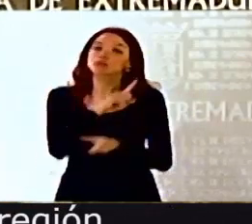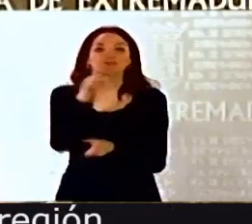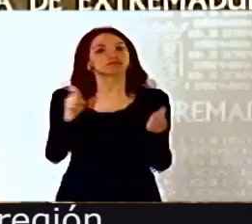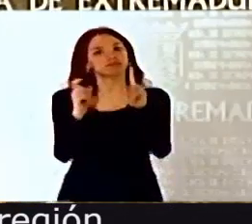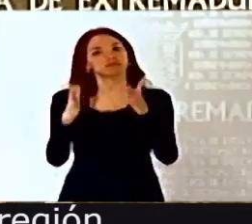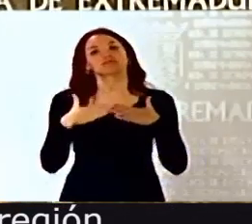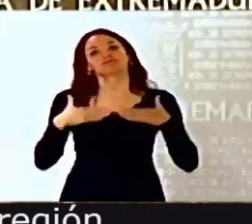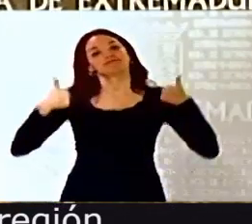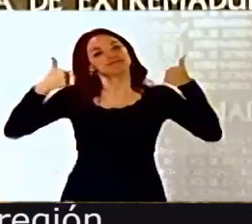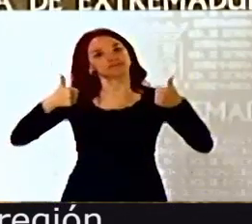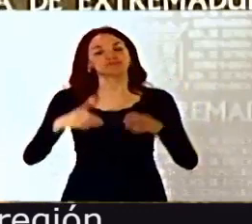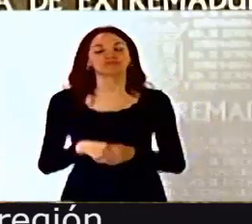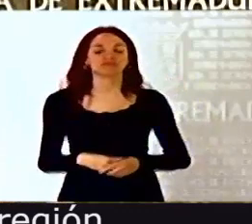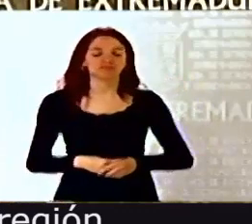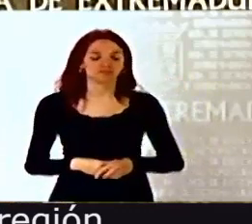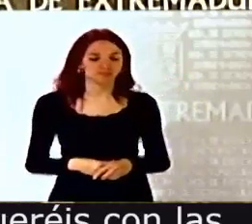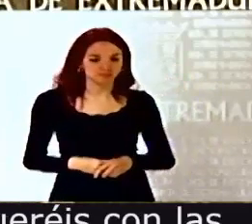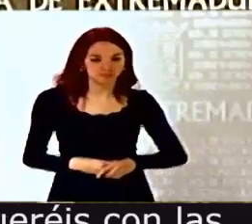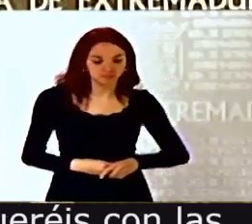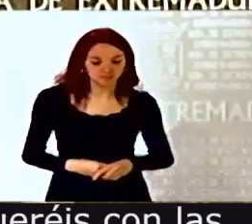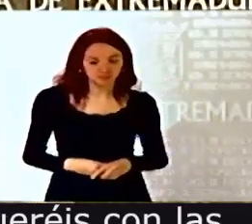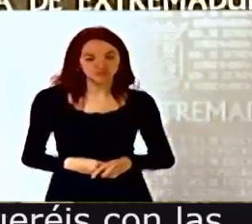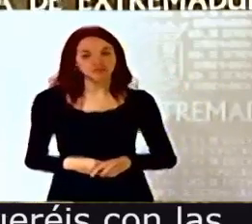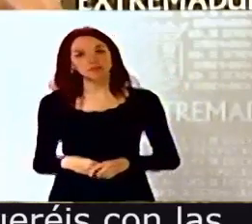que quieran realizarme.